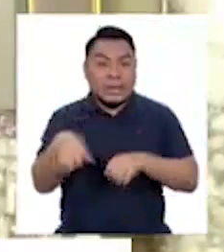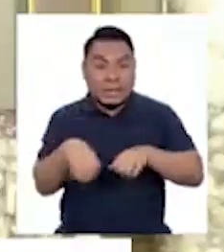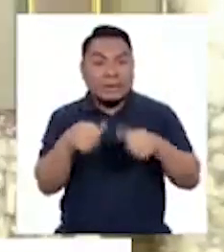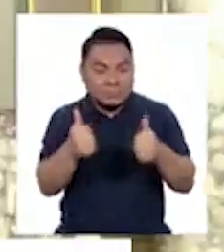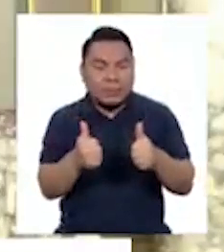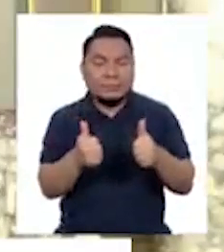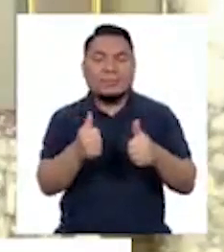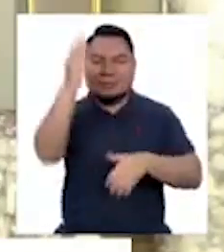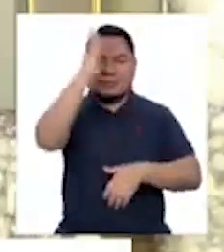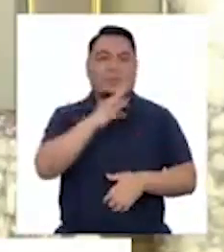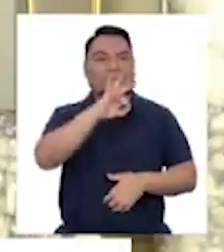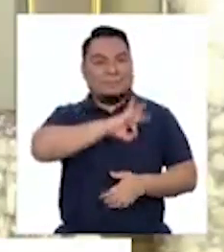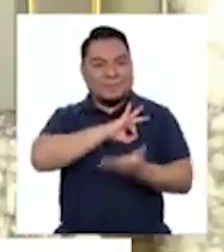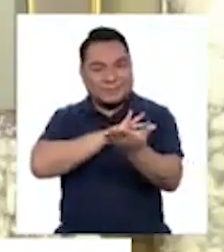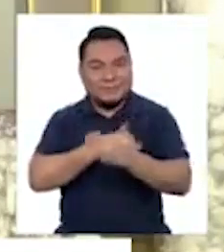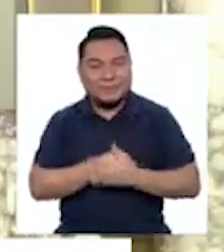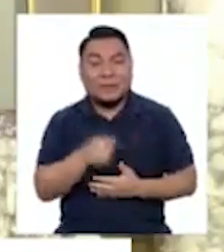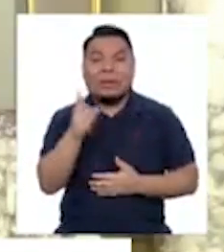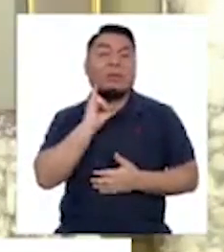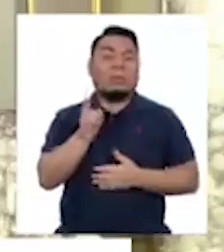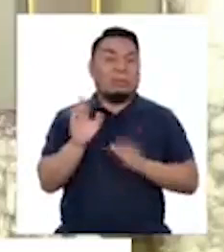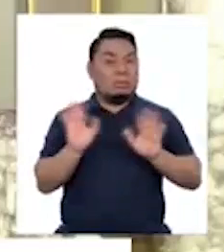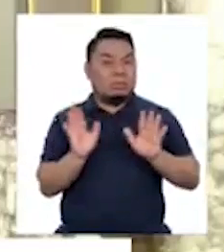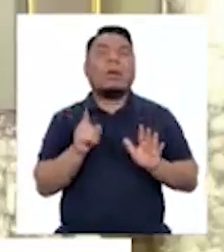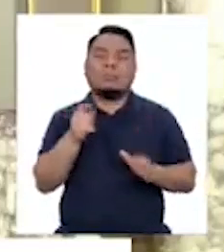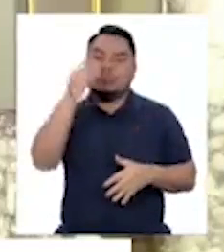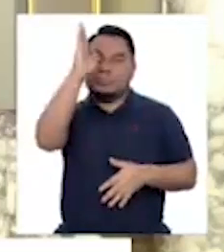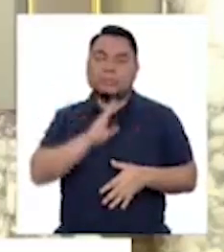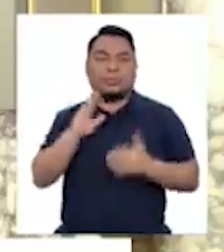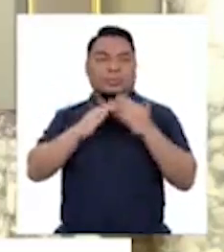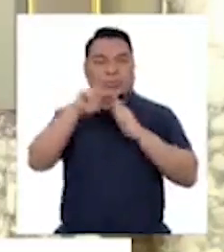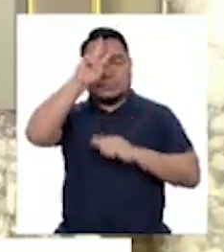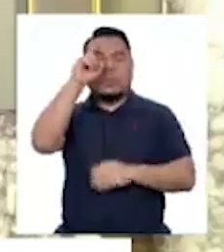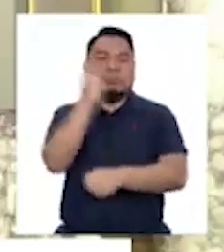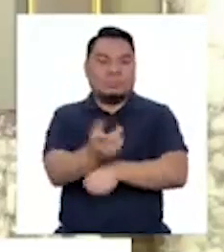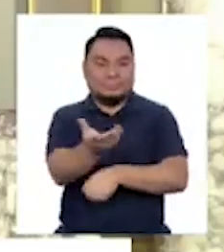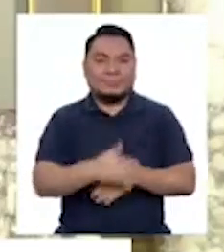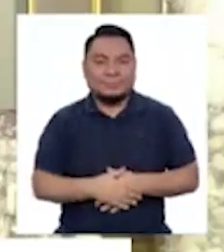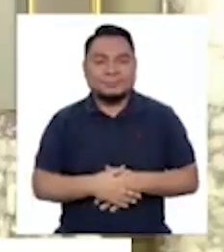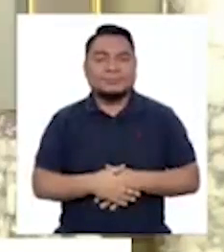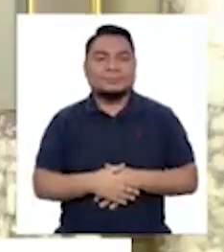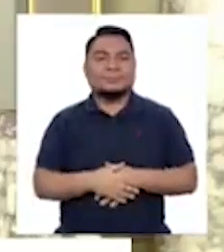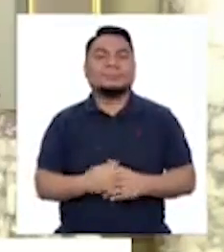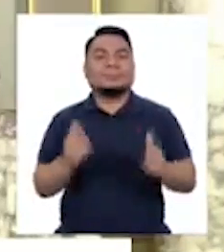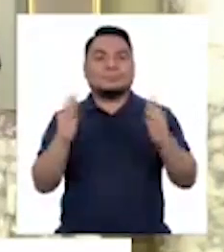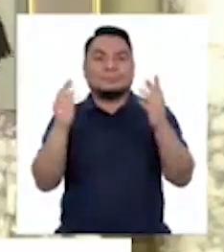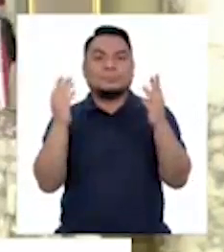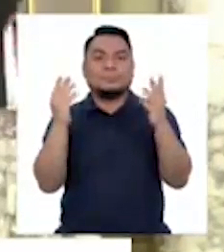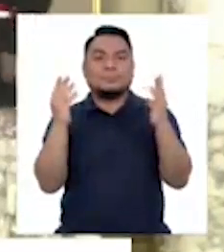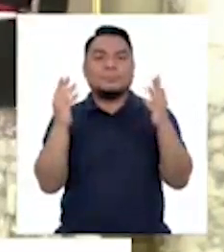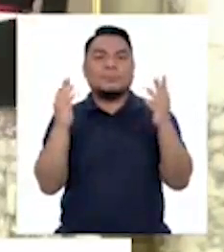hiciereis, que Dios os premie, y si no, Él y la patria os lo demanden.